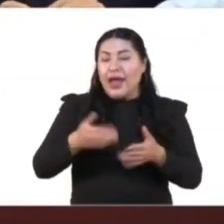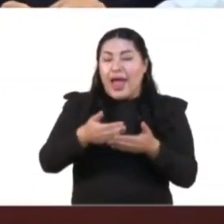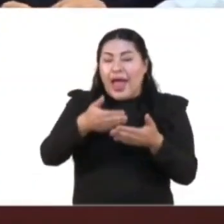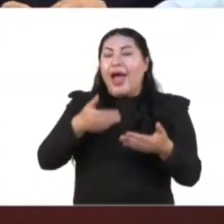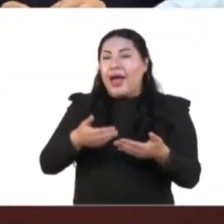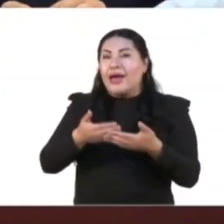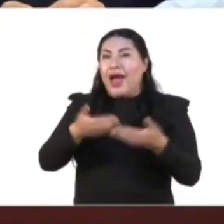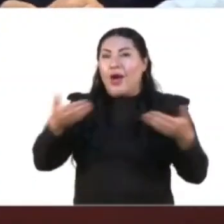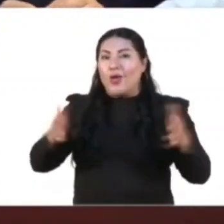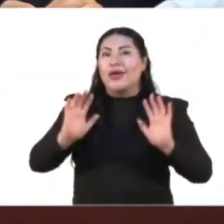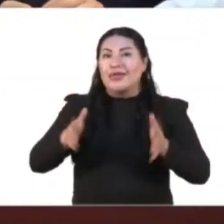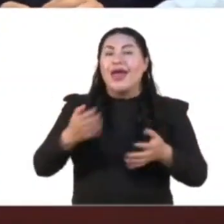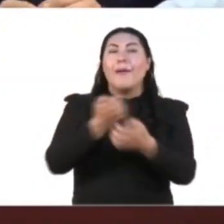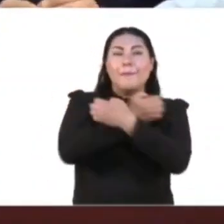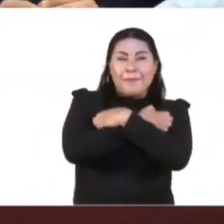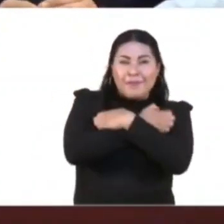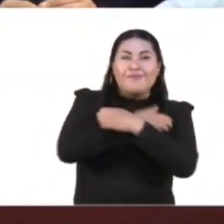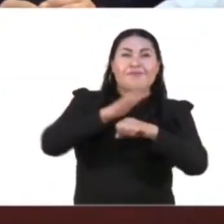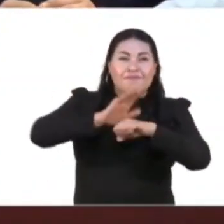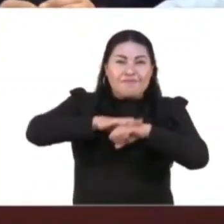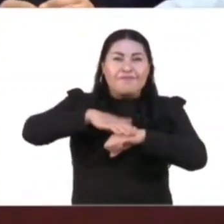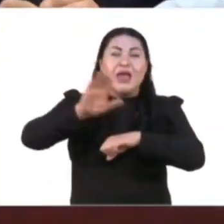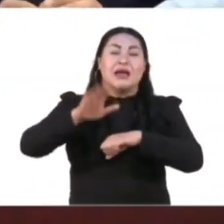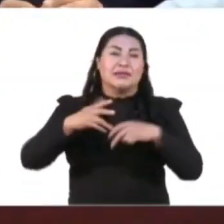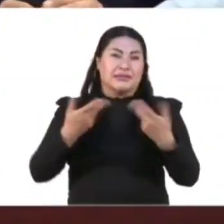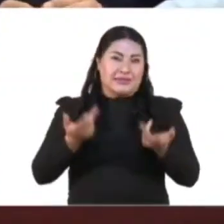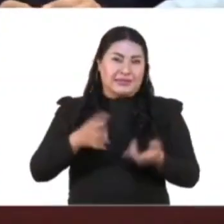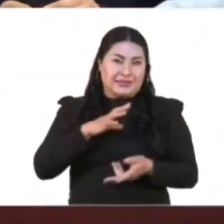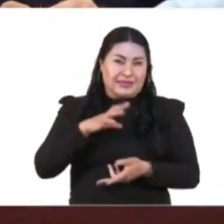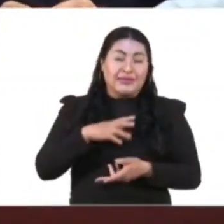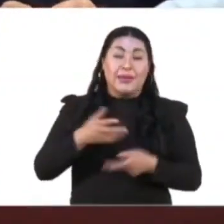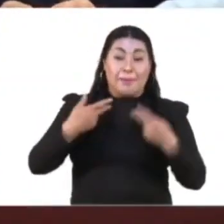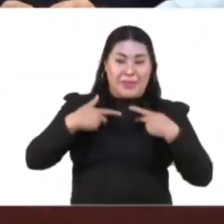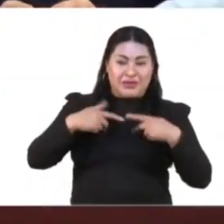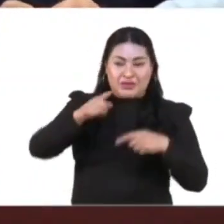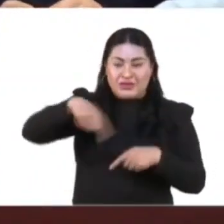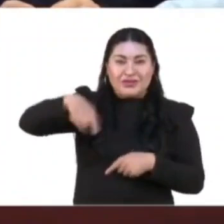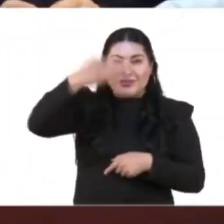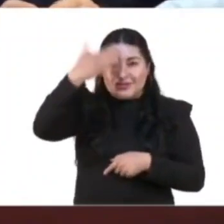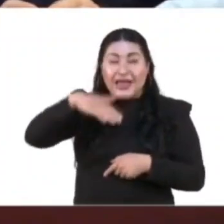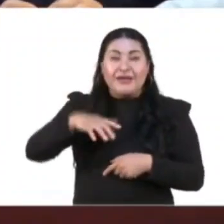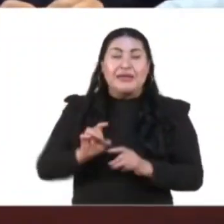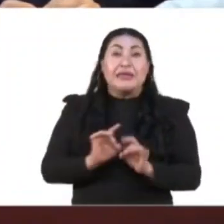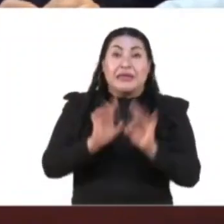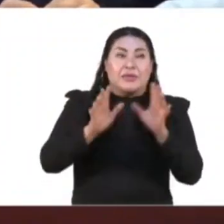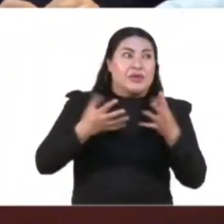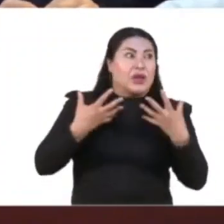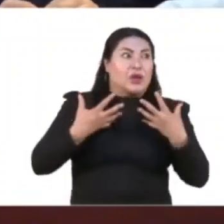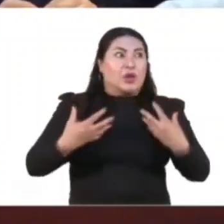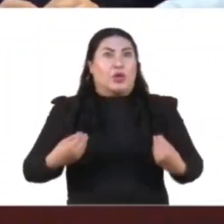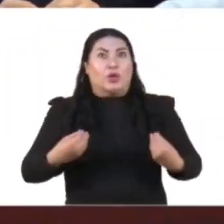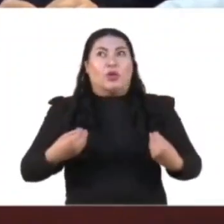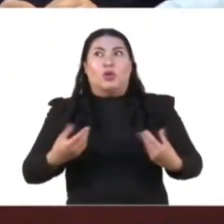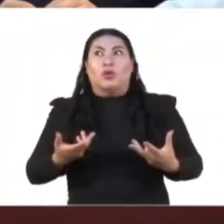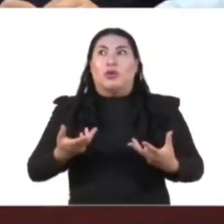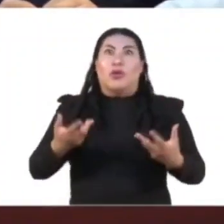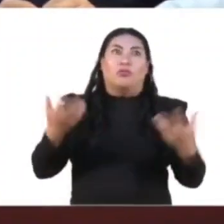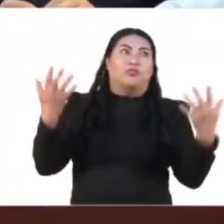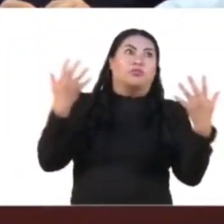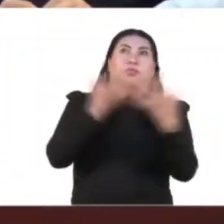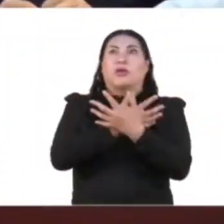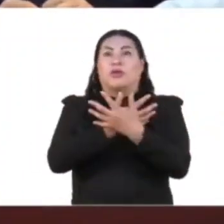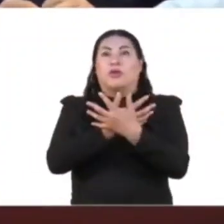educación y conocimiento por parte de la ciudadanía. Es decir, que no sea el susto, el miedo lo que nos domine, sino que ya